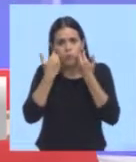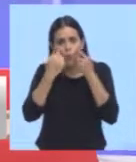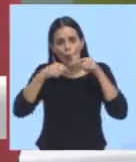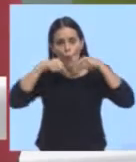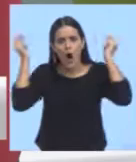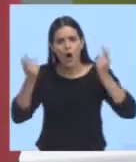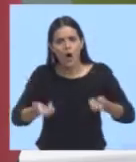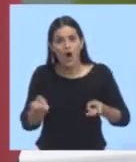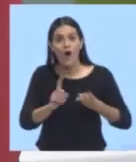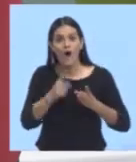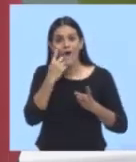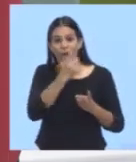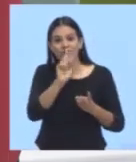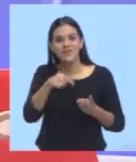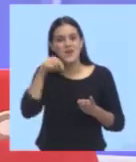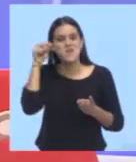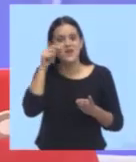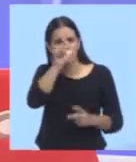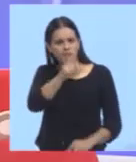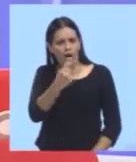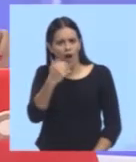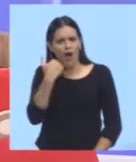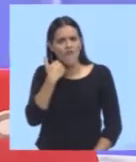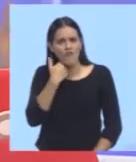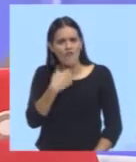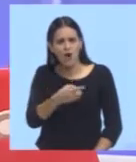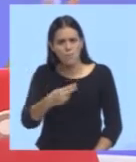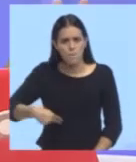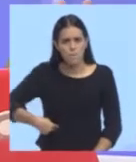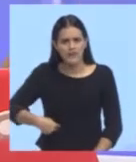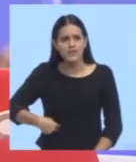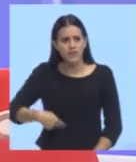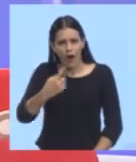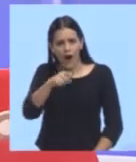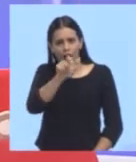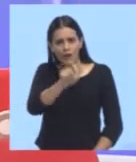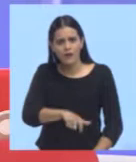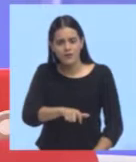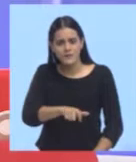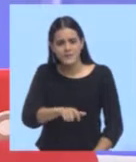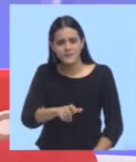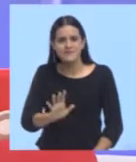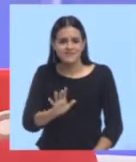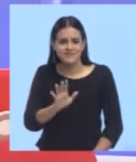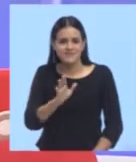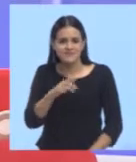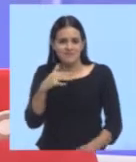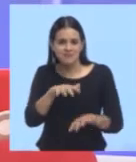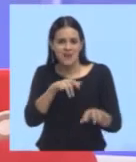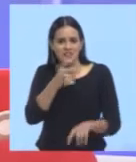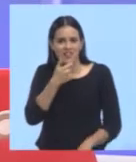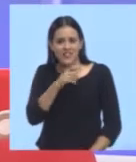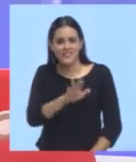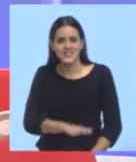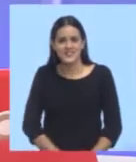inclusive los ojos normalmente siempre ezeiza esta persona está hepática o tiene un cuadro de hepatitis normalmente se hace esto estas